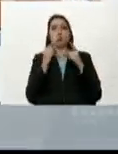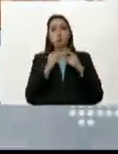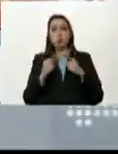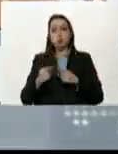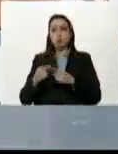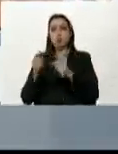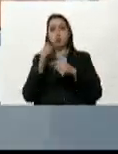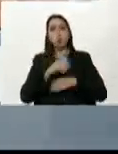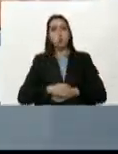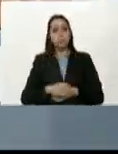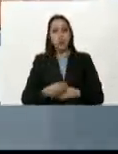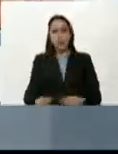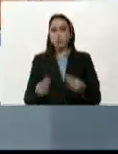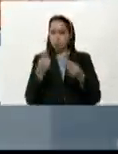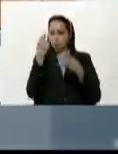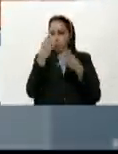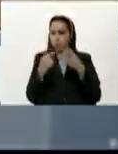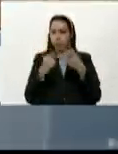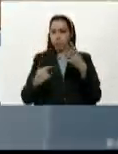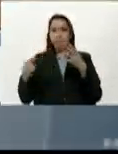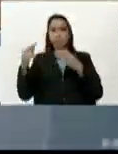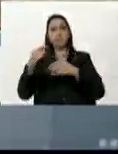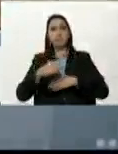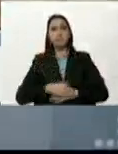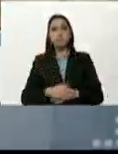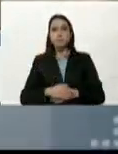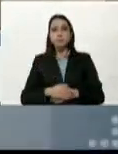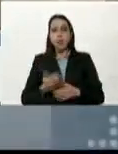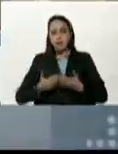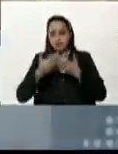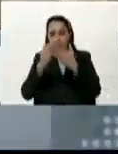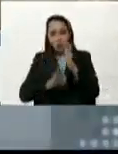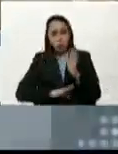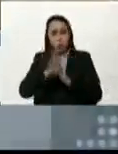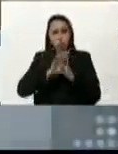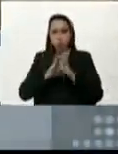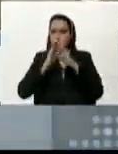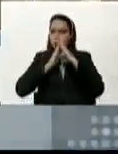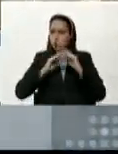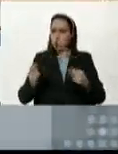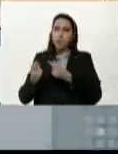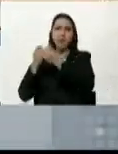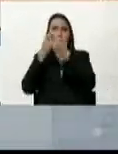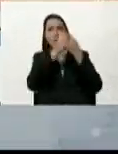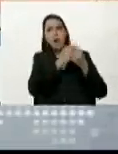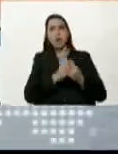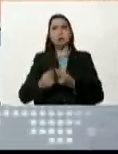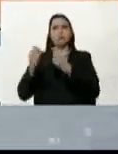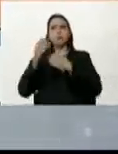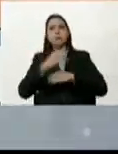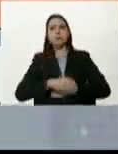economía múltiple y propiciar el crecimiento de toda la economía